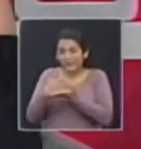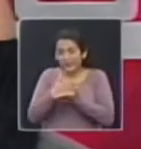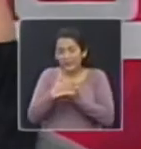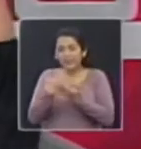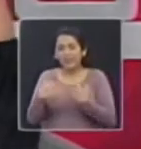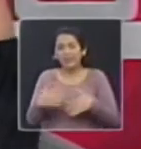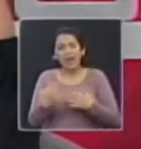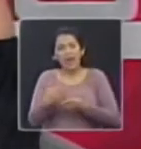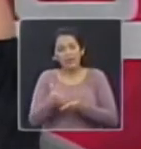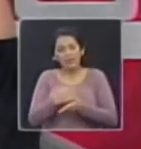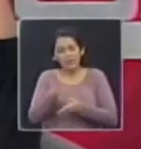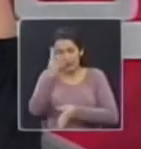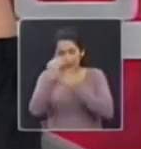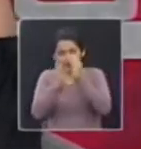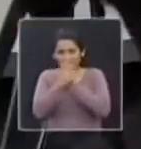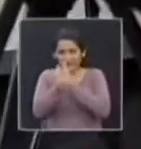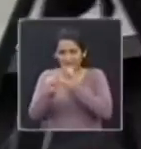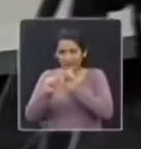sus creaciones a continuación.